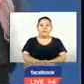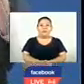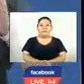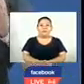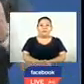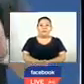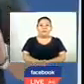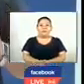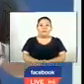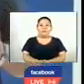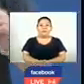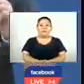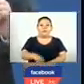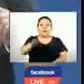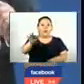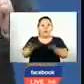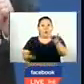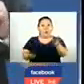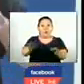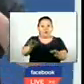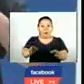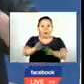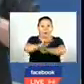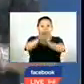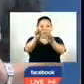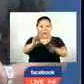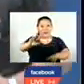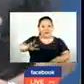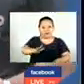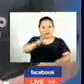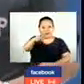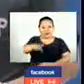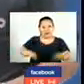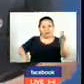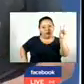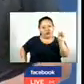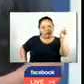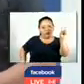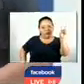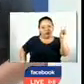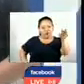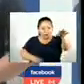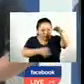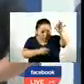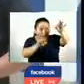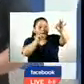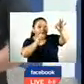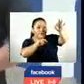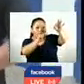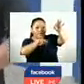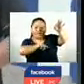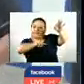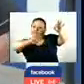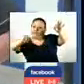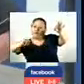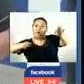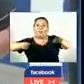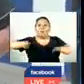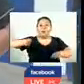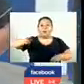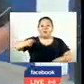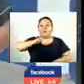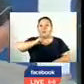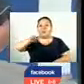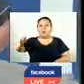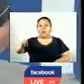El juzgado tercero de paz de San Salvador está ordenando a la policía trasladar